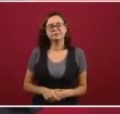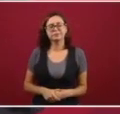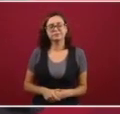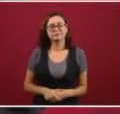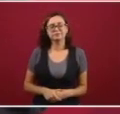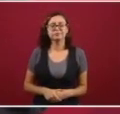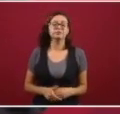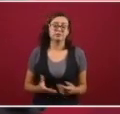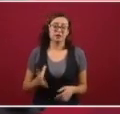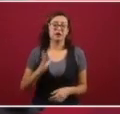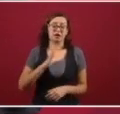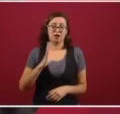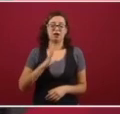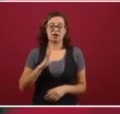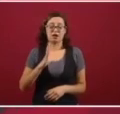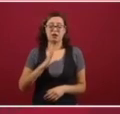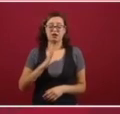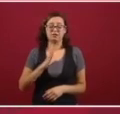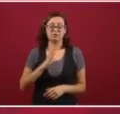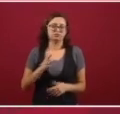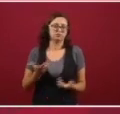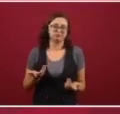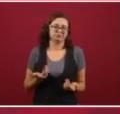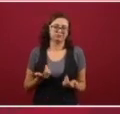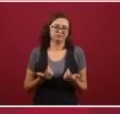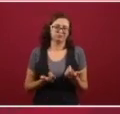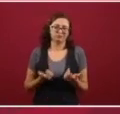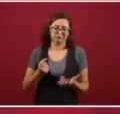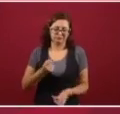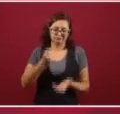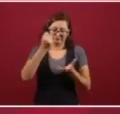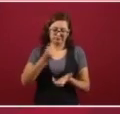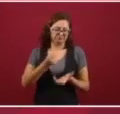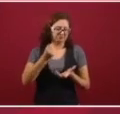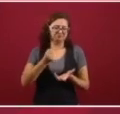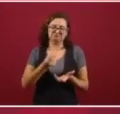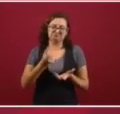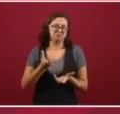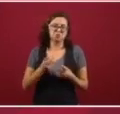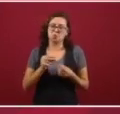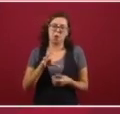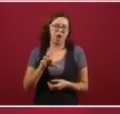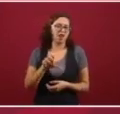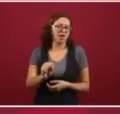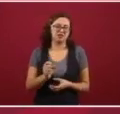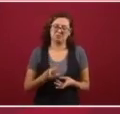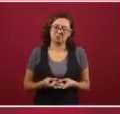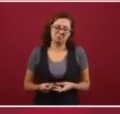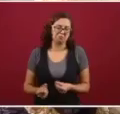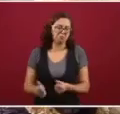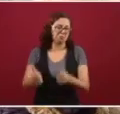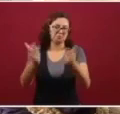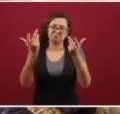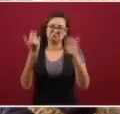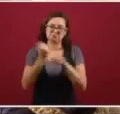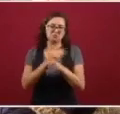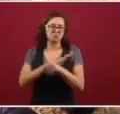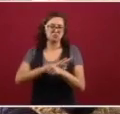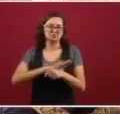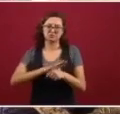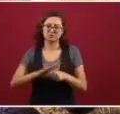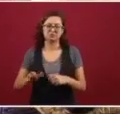Se dan esas cosas. Entonces, así no alcanza. Claro que se dan. Ningún presupuesto. Bueno,